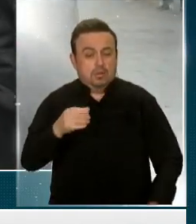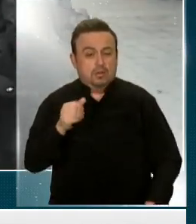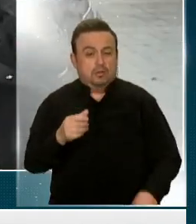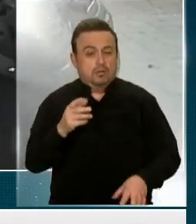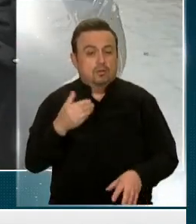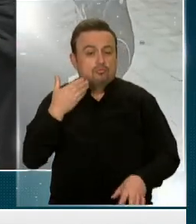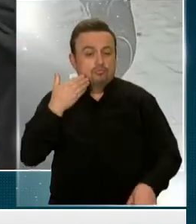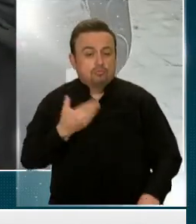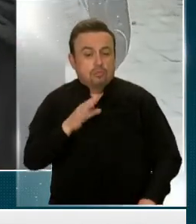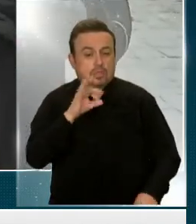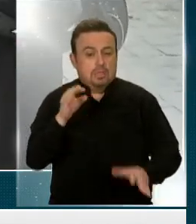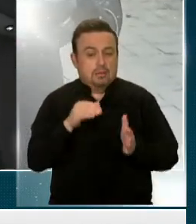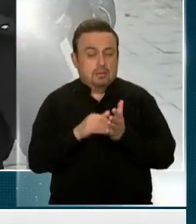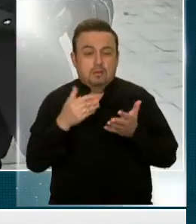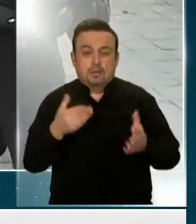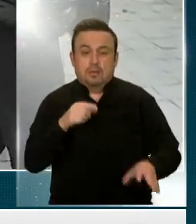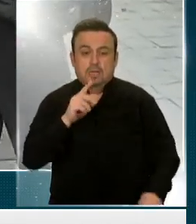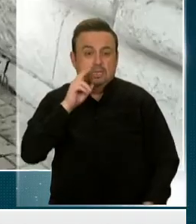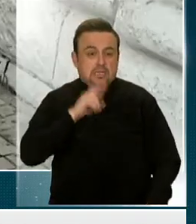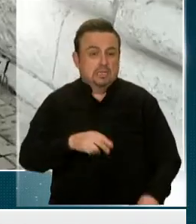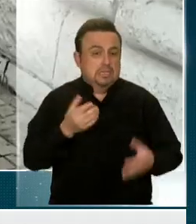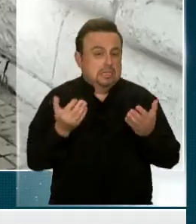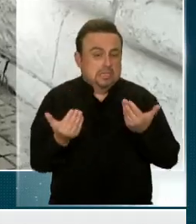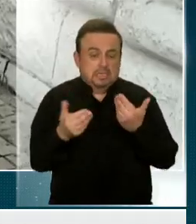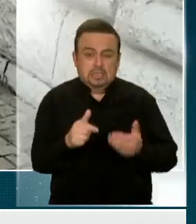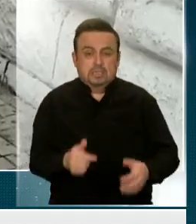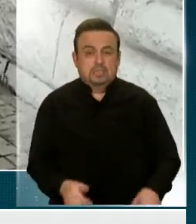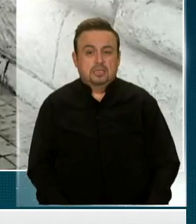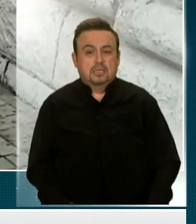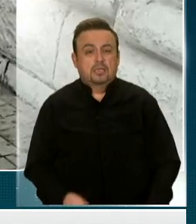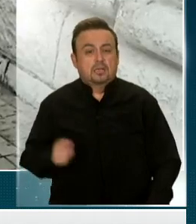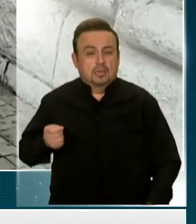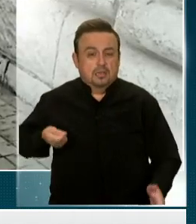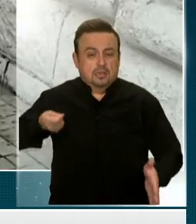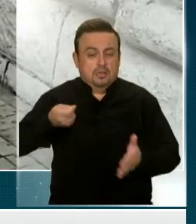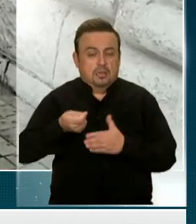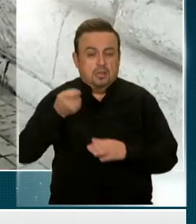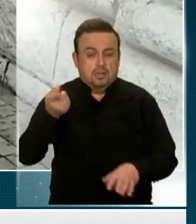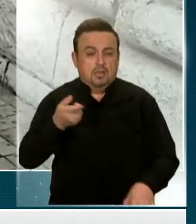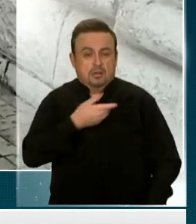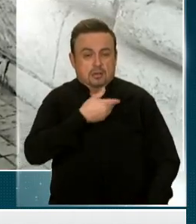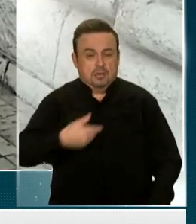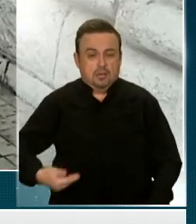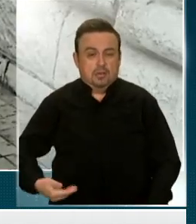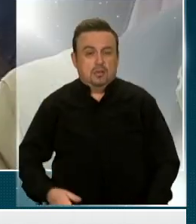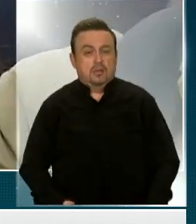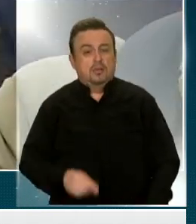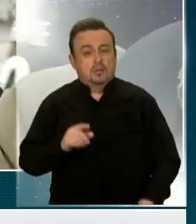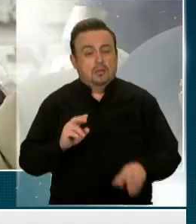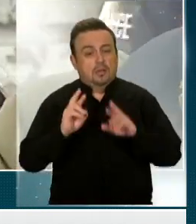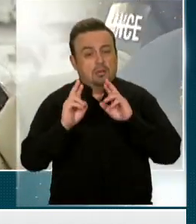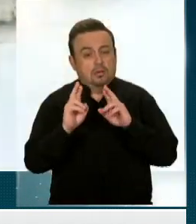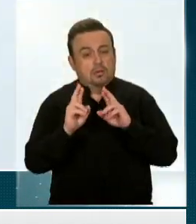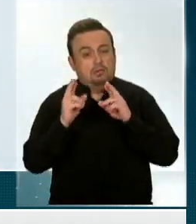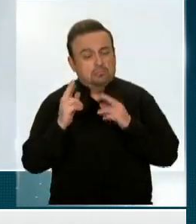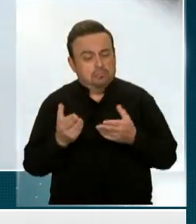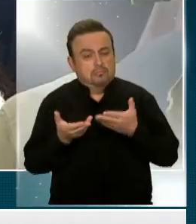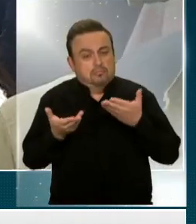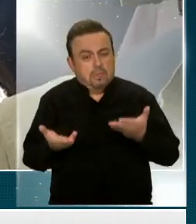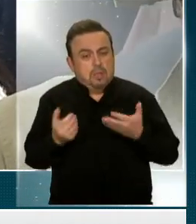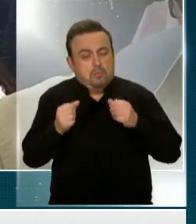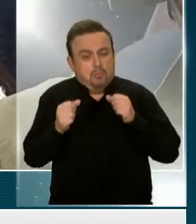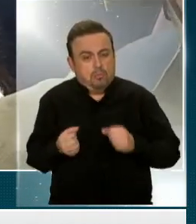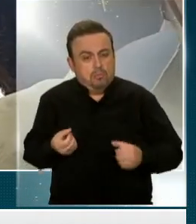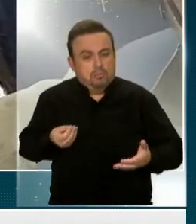esta bonificación de 500.000 pesos, que sin duda necesitamos además el patrocinio del gobierno, que esperamos que se allane a